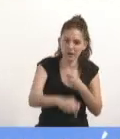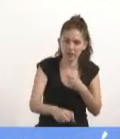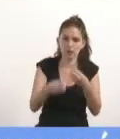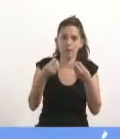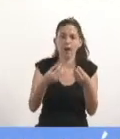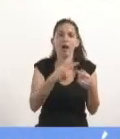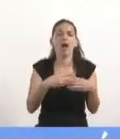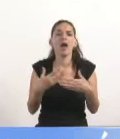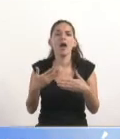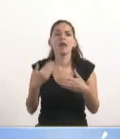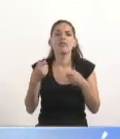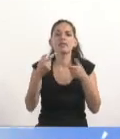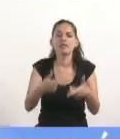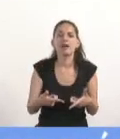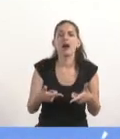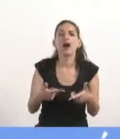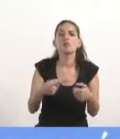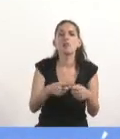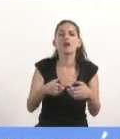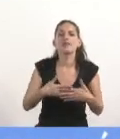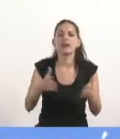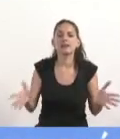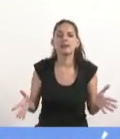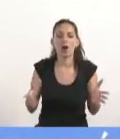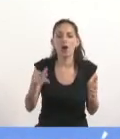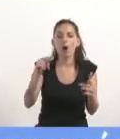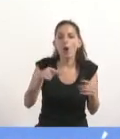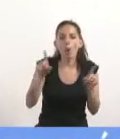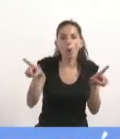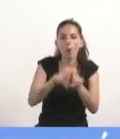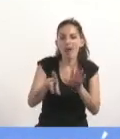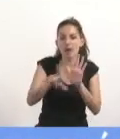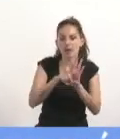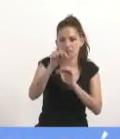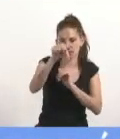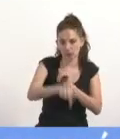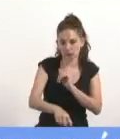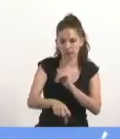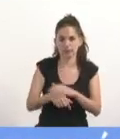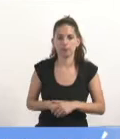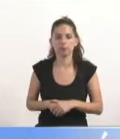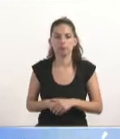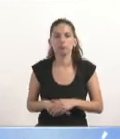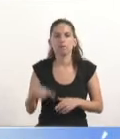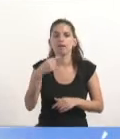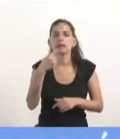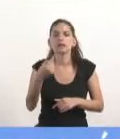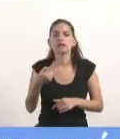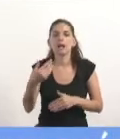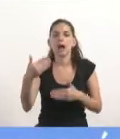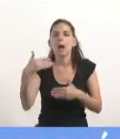Estado a través de leyes como esta. Alguien decía que la mejor manera de predecir el futuro es